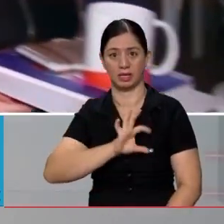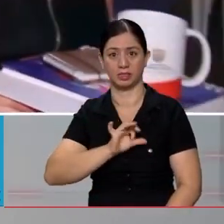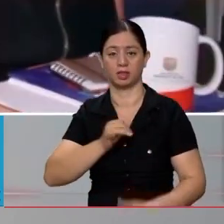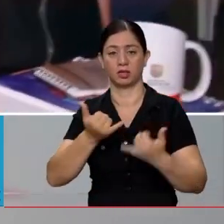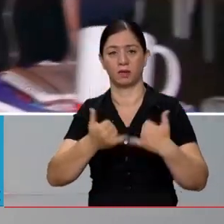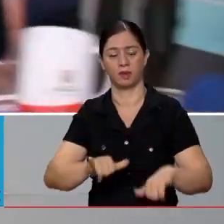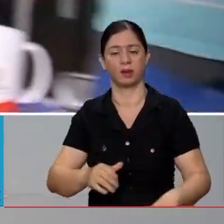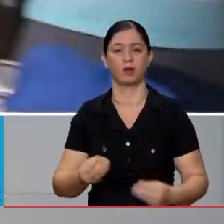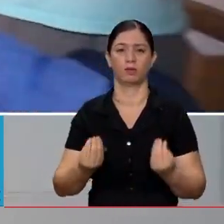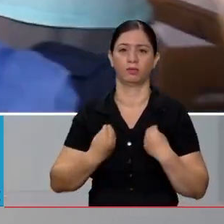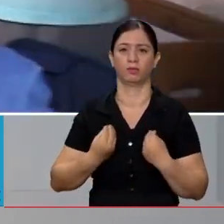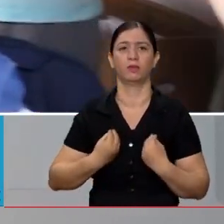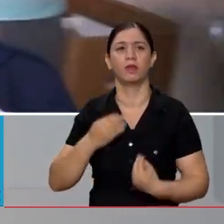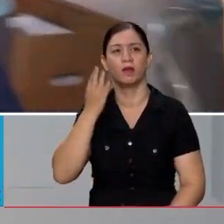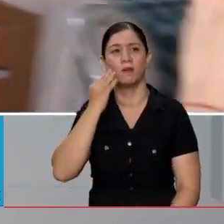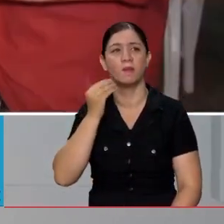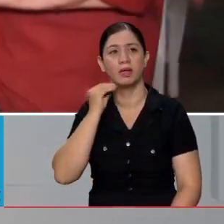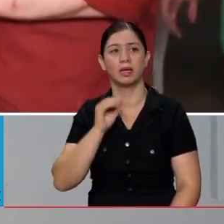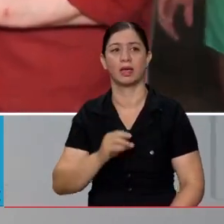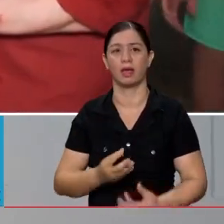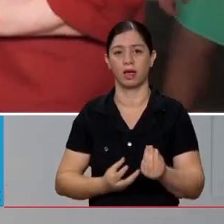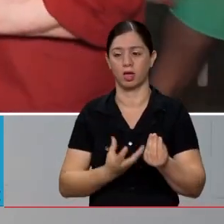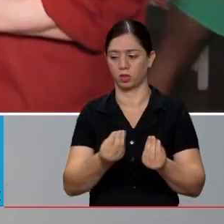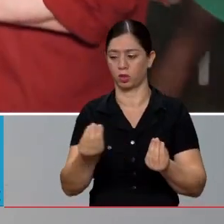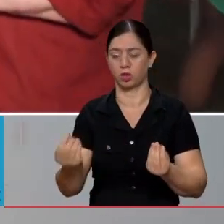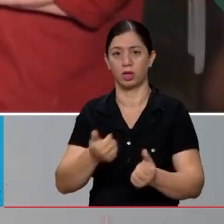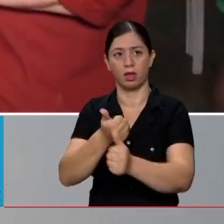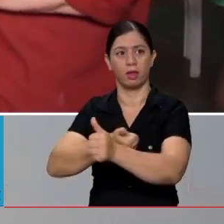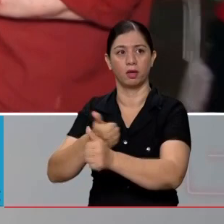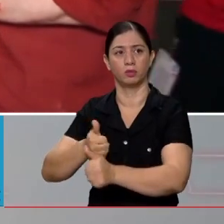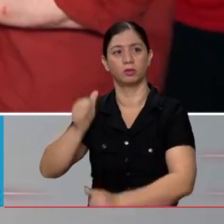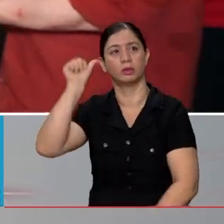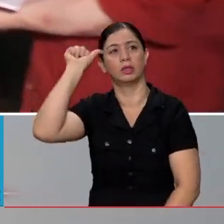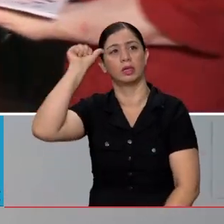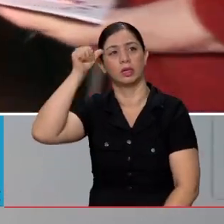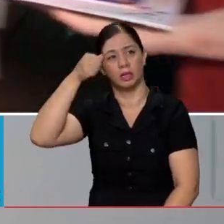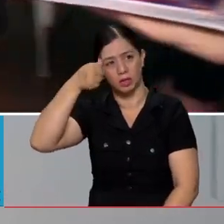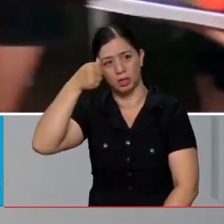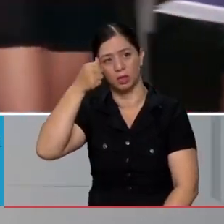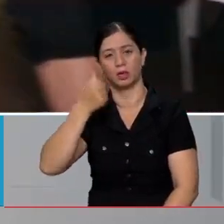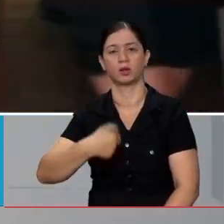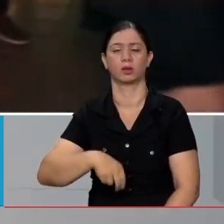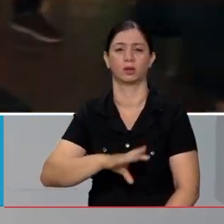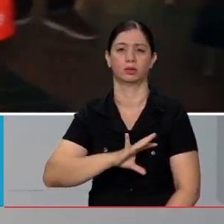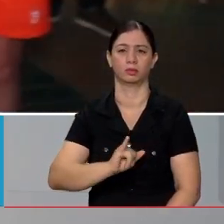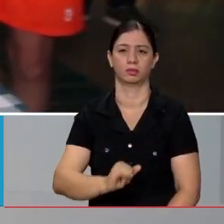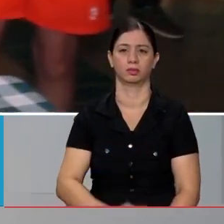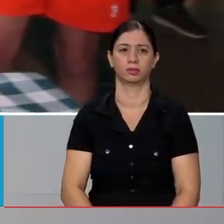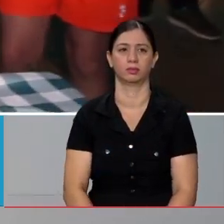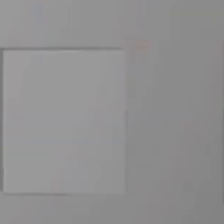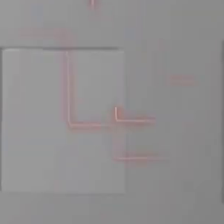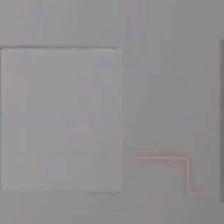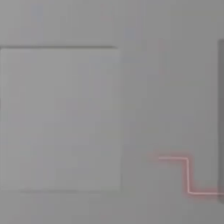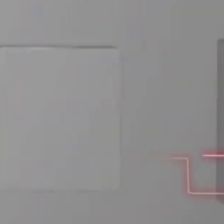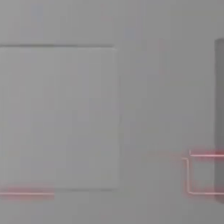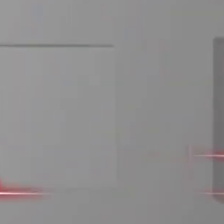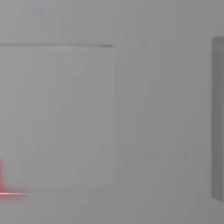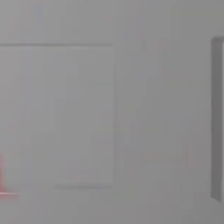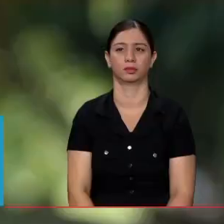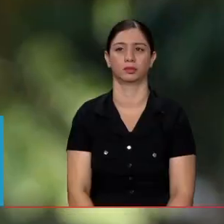deja vivencias como esta que cada delegación se lleva un recuerdo, pues, por supuesto, de nuestra región.